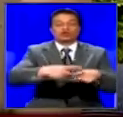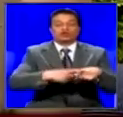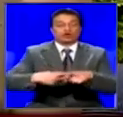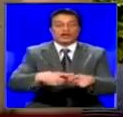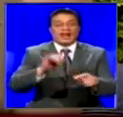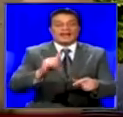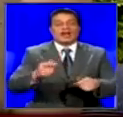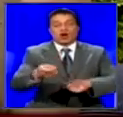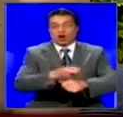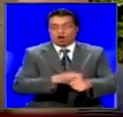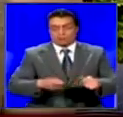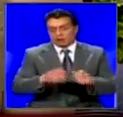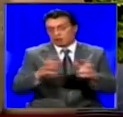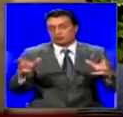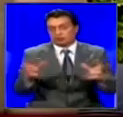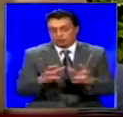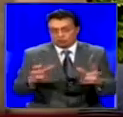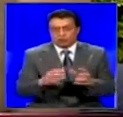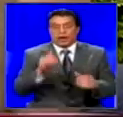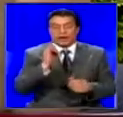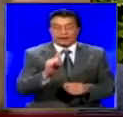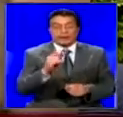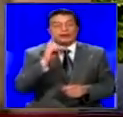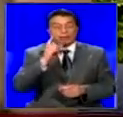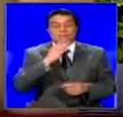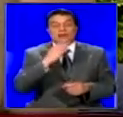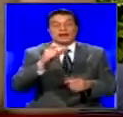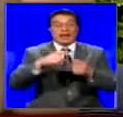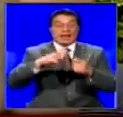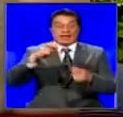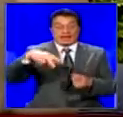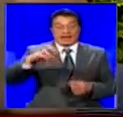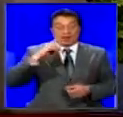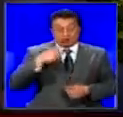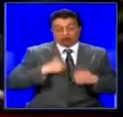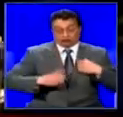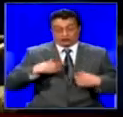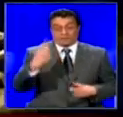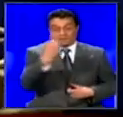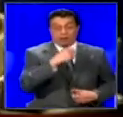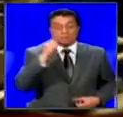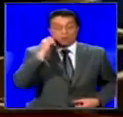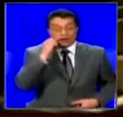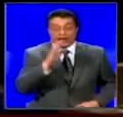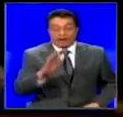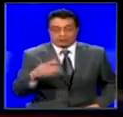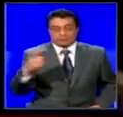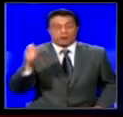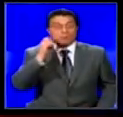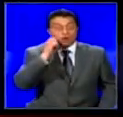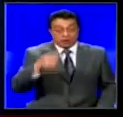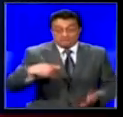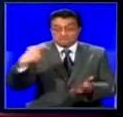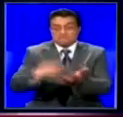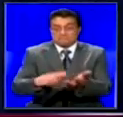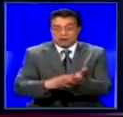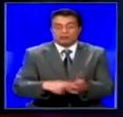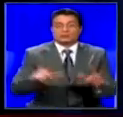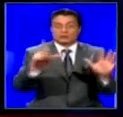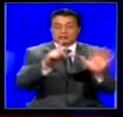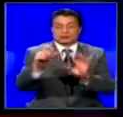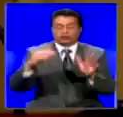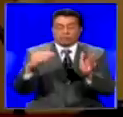económica tan brutal y además una discriminación de género, porque esto es algo que solo sufrimos las mujeres. Yasna pagó 700 mil pesos a finales